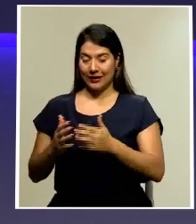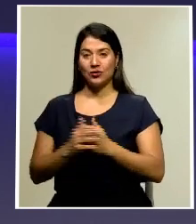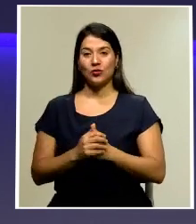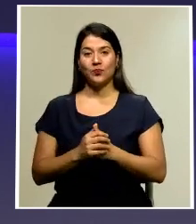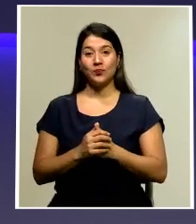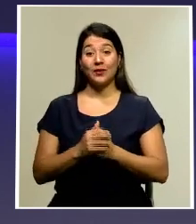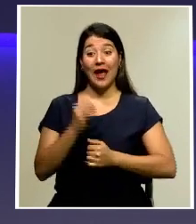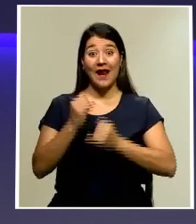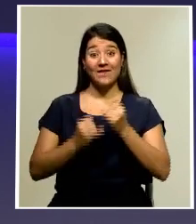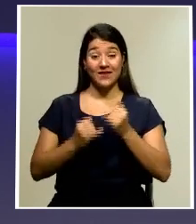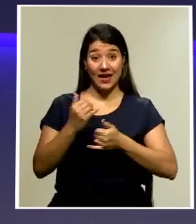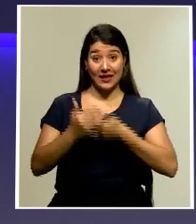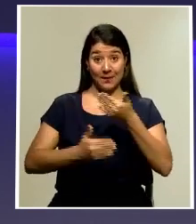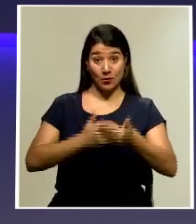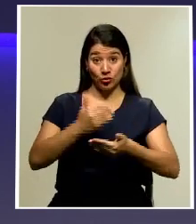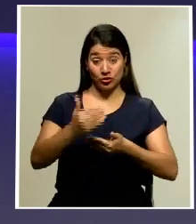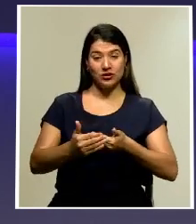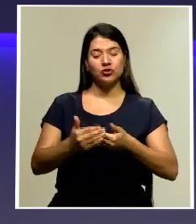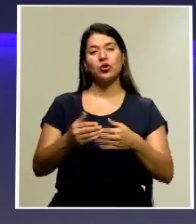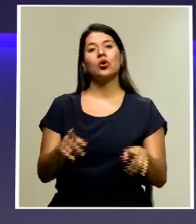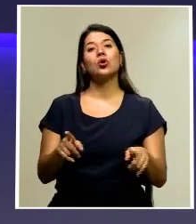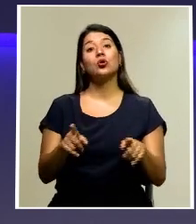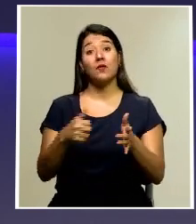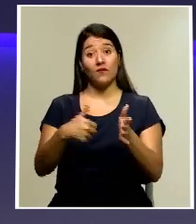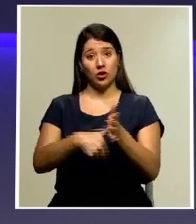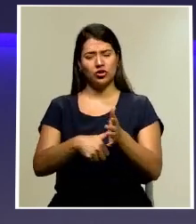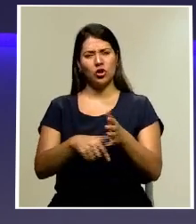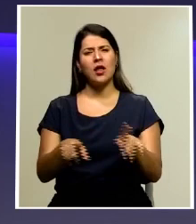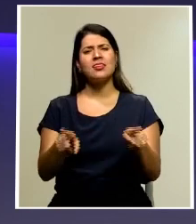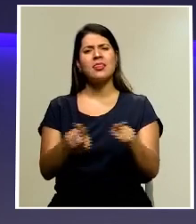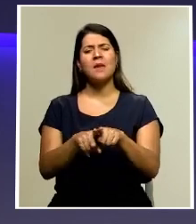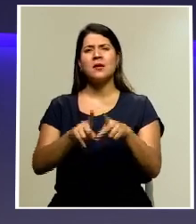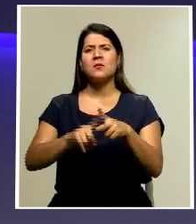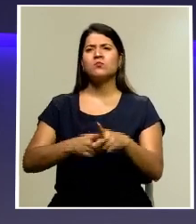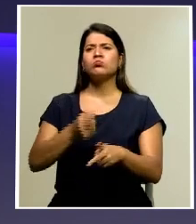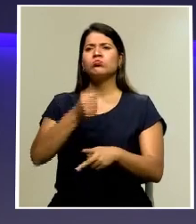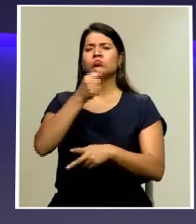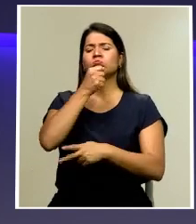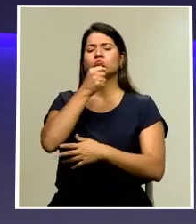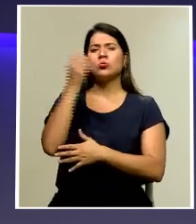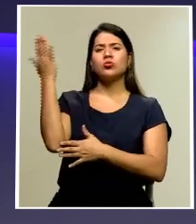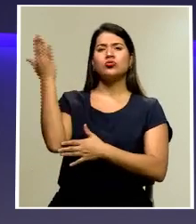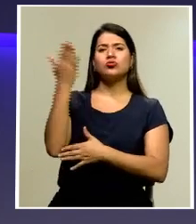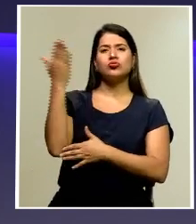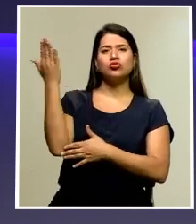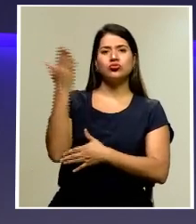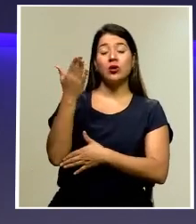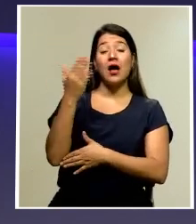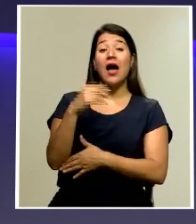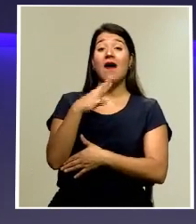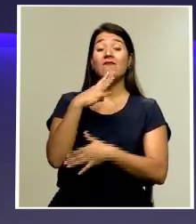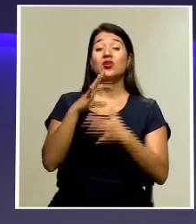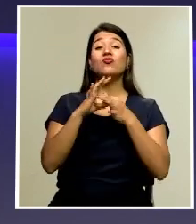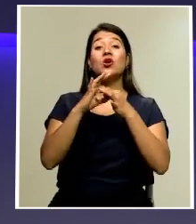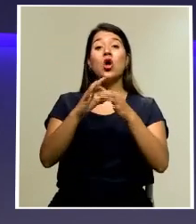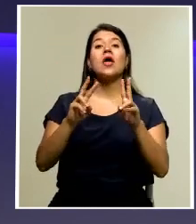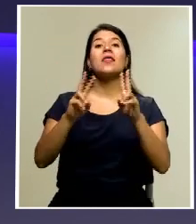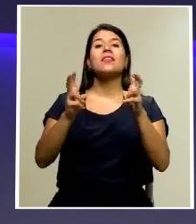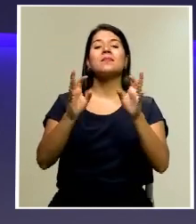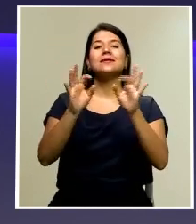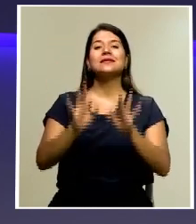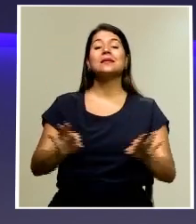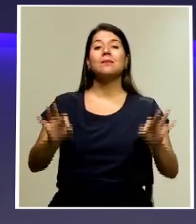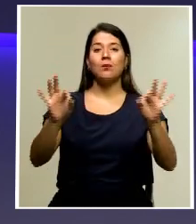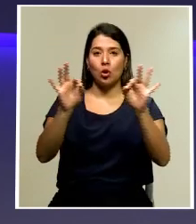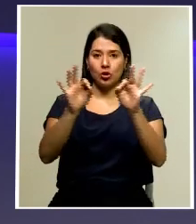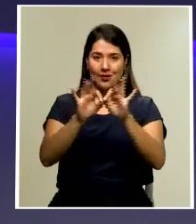de la elección ofreció además un discurso con las luces puestas en los grandes temas de la escena nacional.